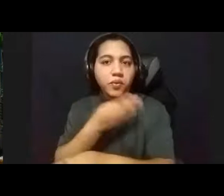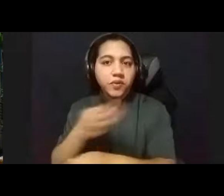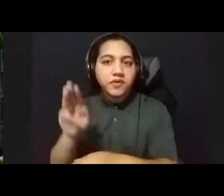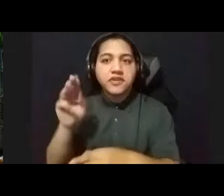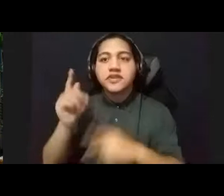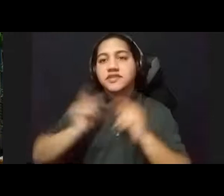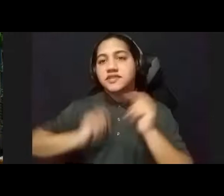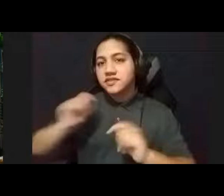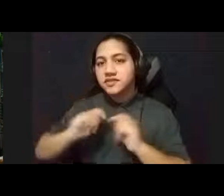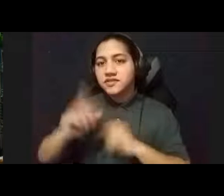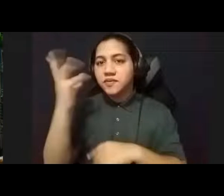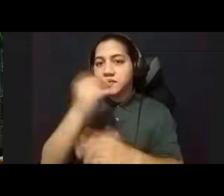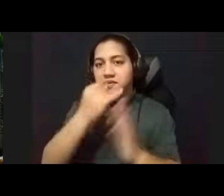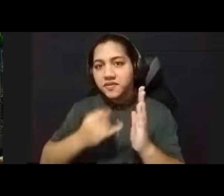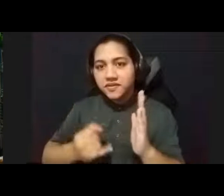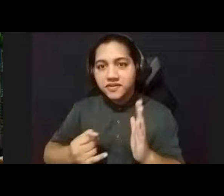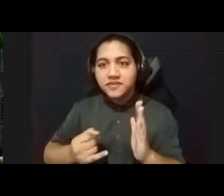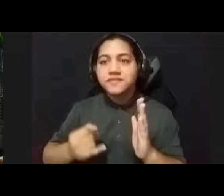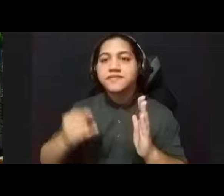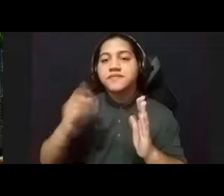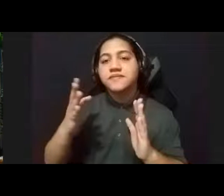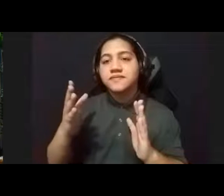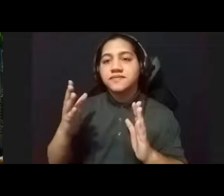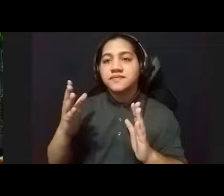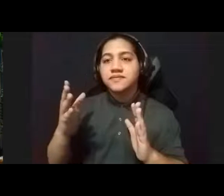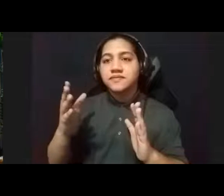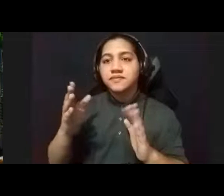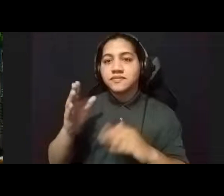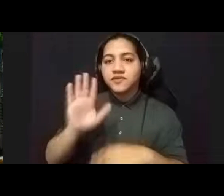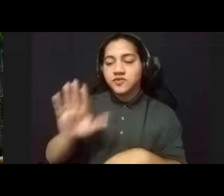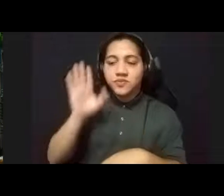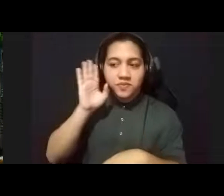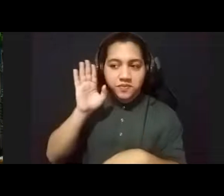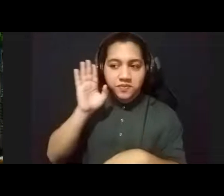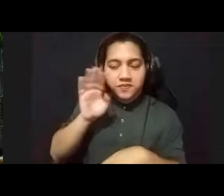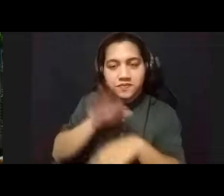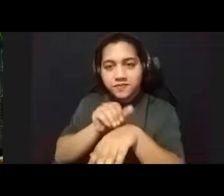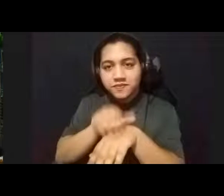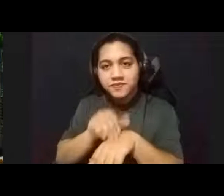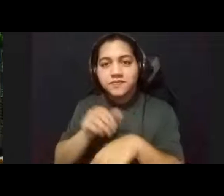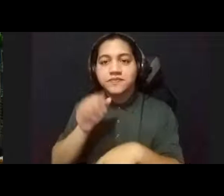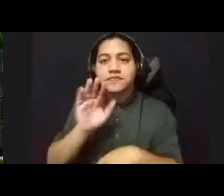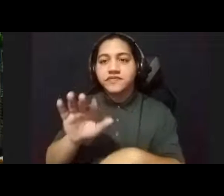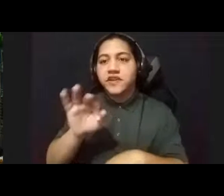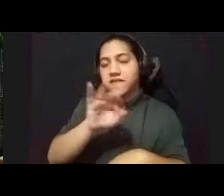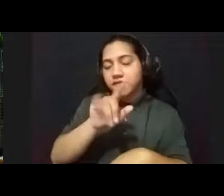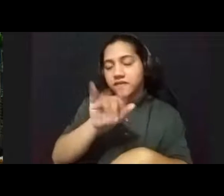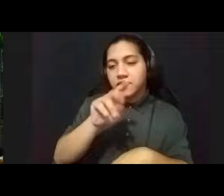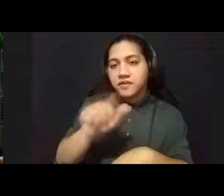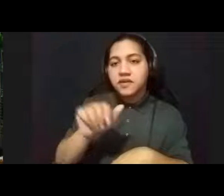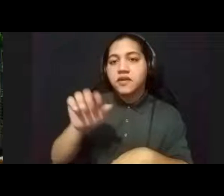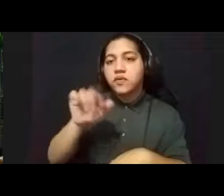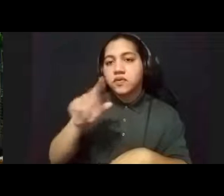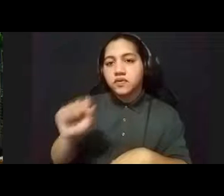las bellas artes y sus mascotas. Sus padres, Flavia Lugo y Carlos Marichal, también